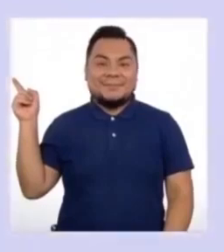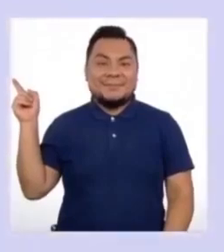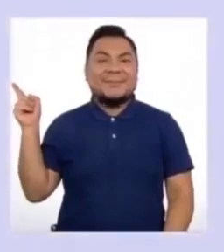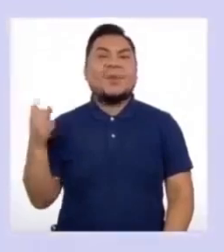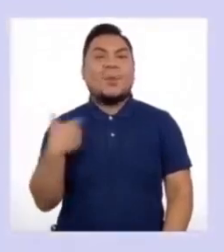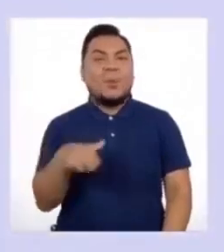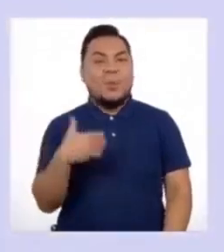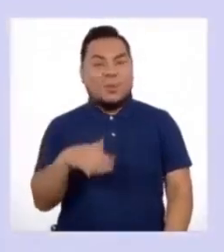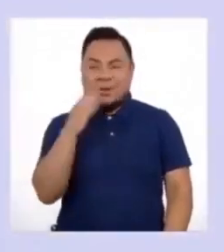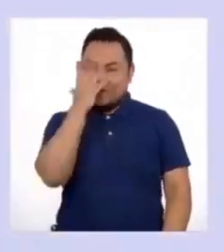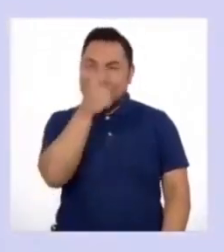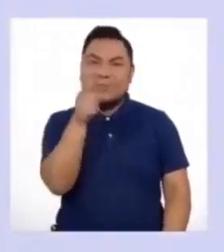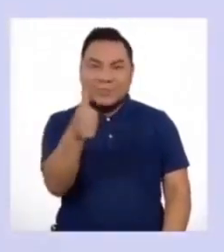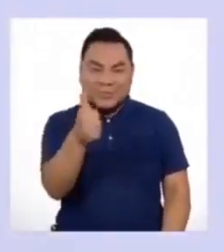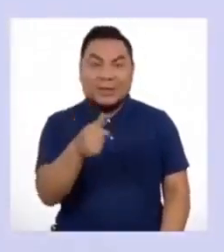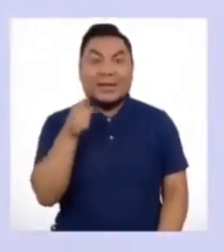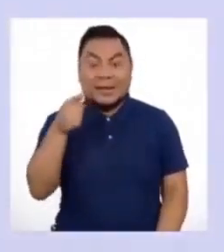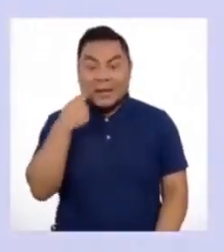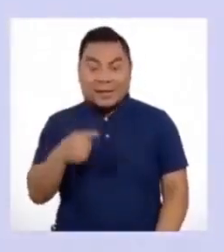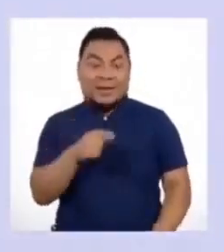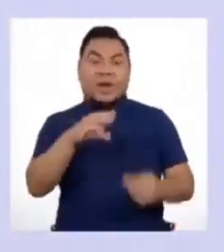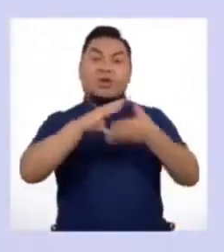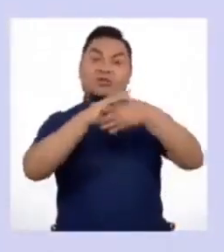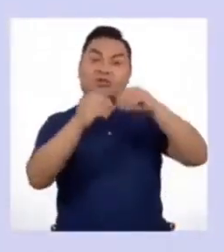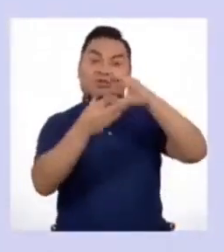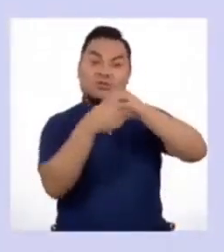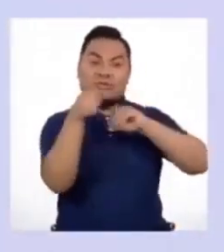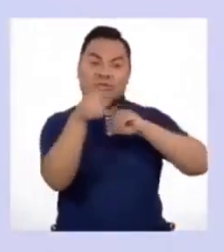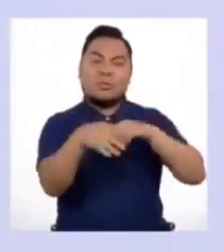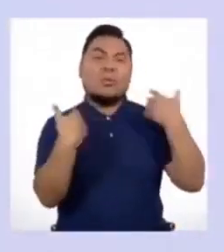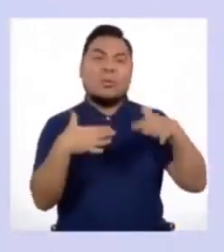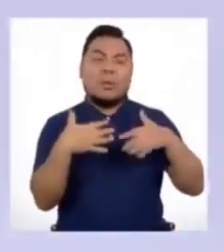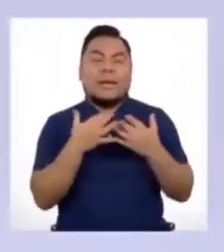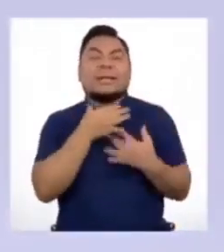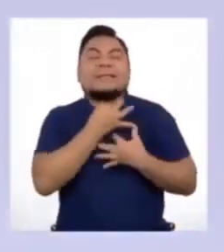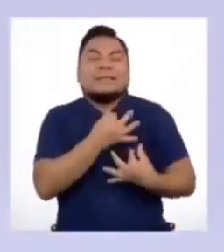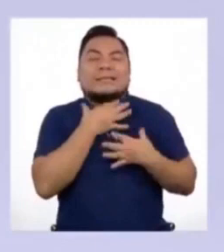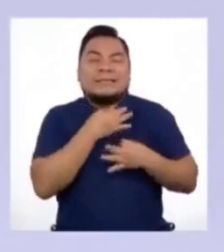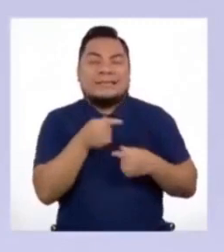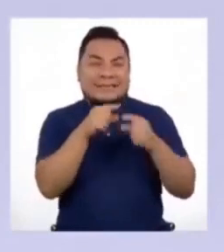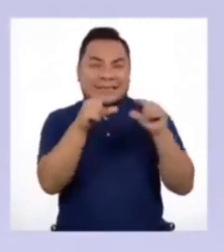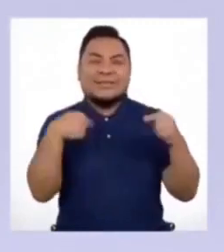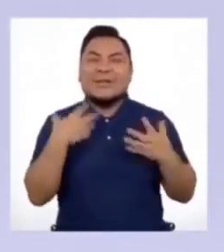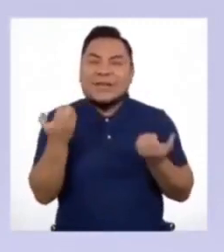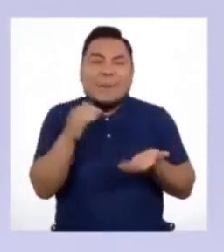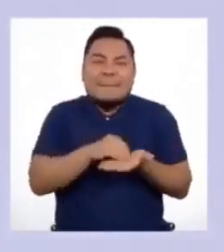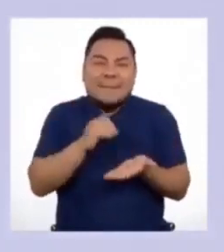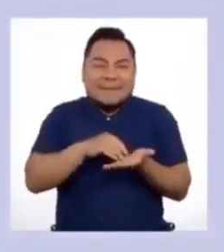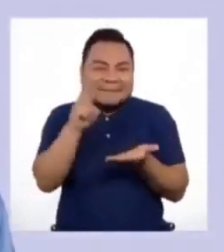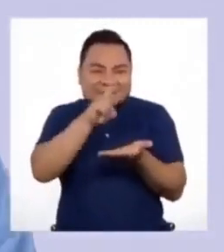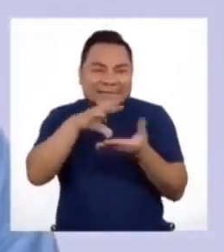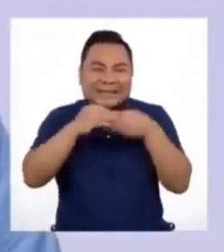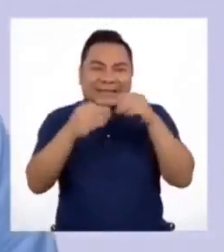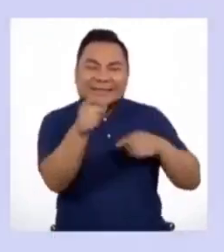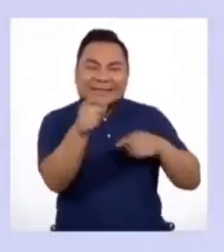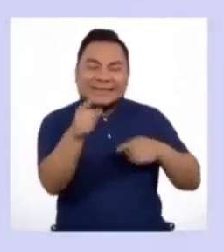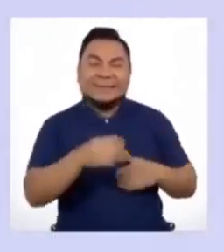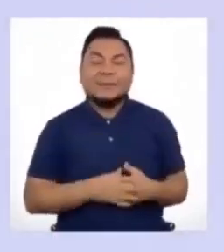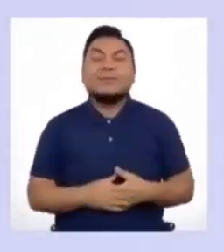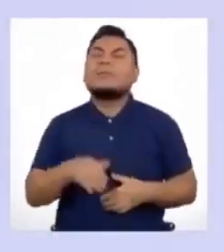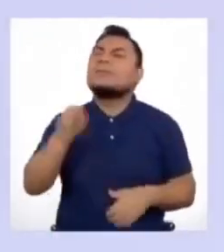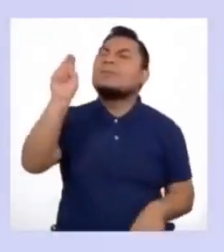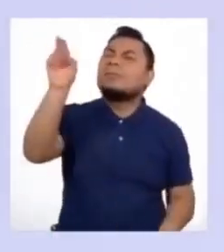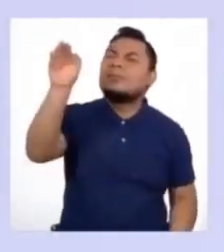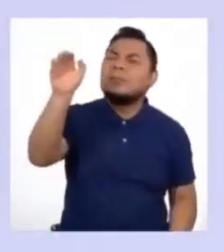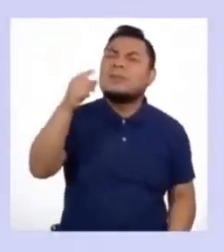¡Qué divertido! Ojotín y Goyo deben tener unas aventuras muy interesantes. Ya quiero leer más historietas. Y profe, ¿en todo